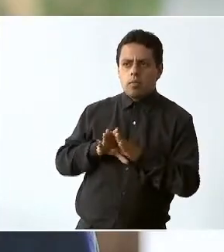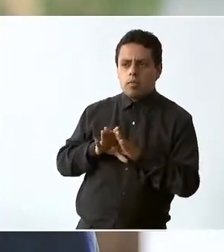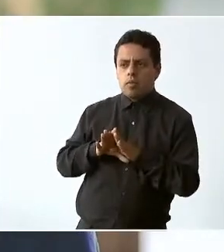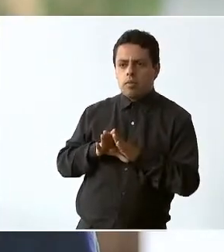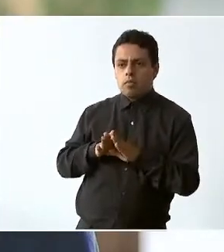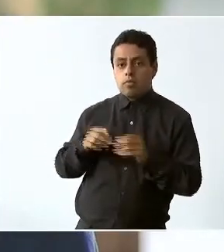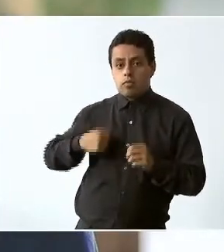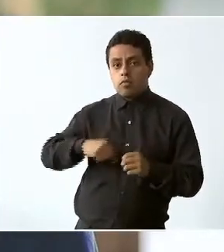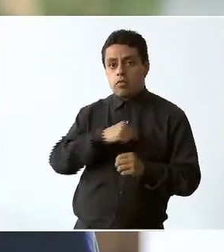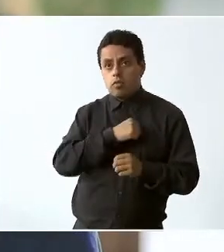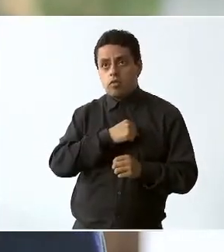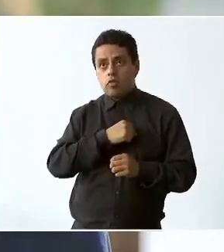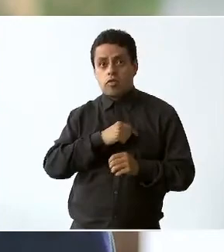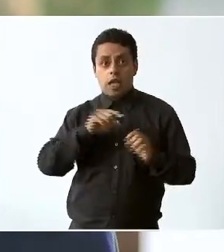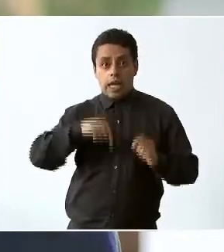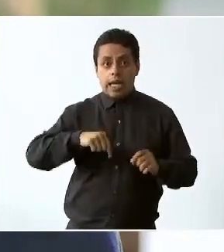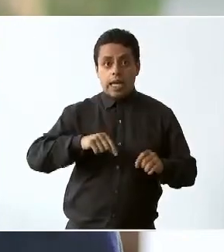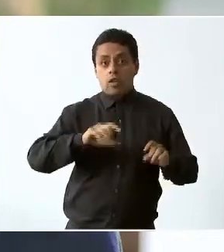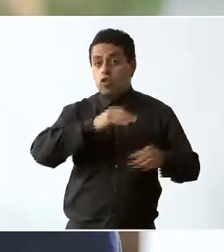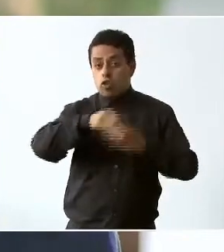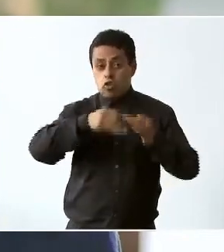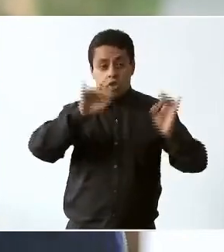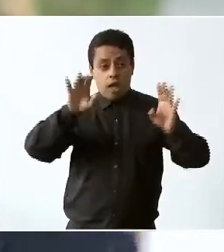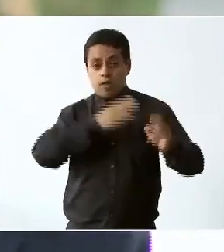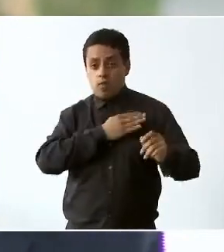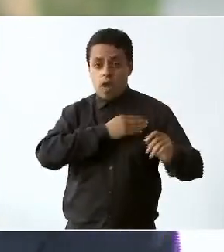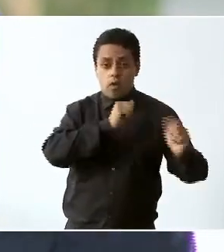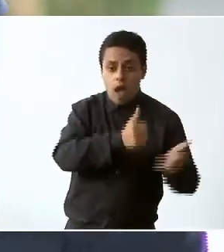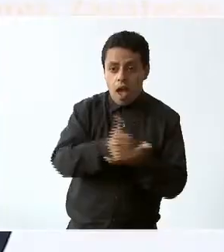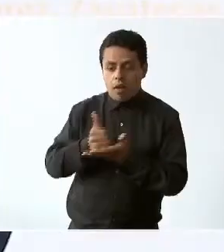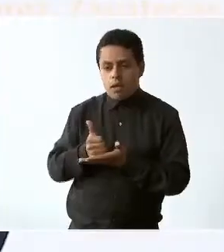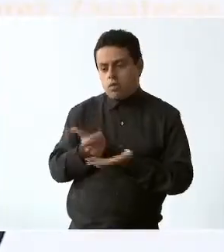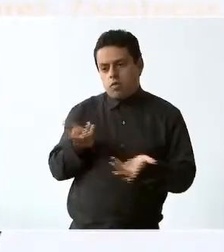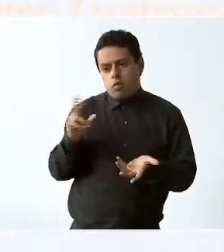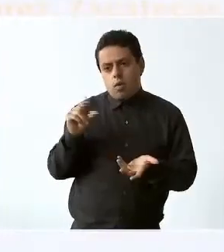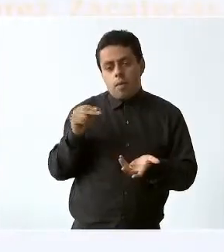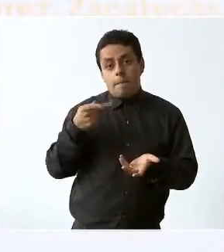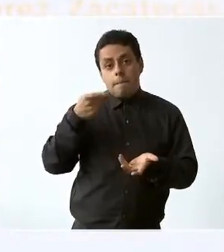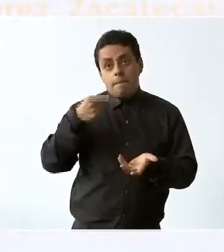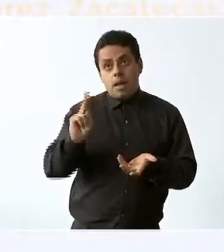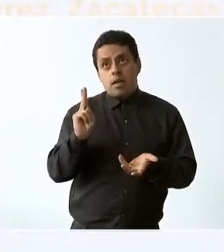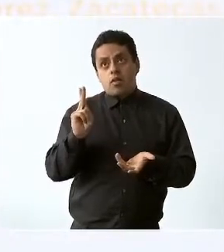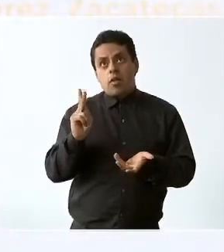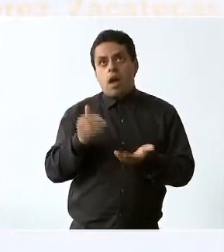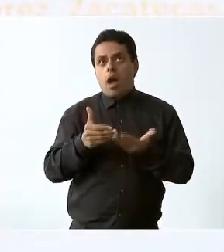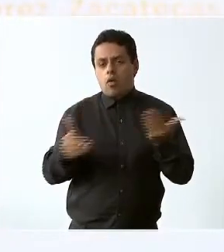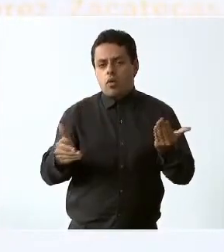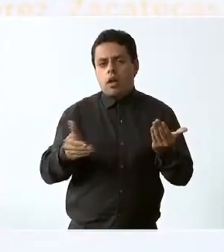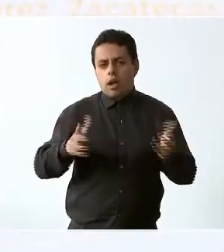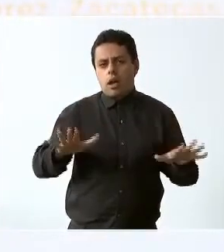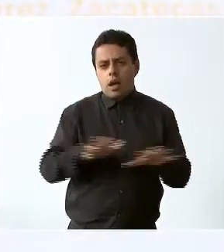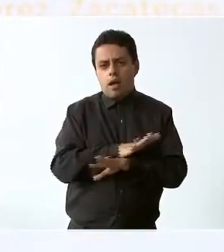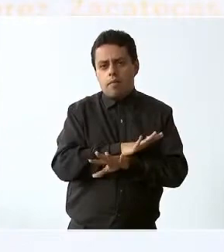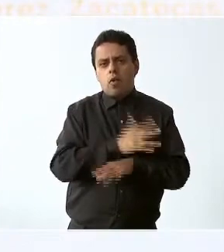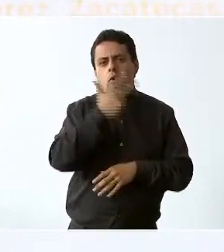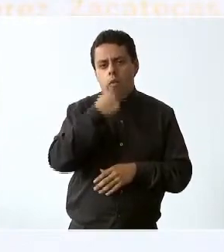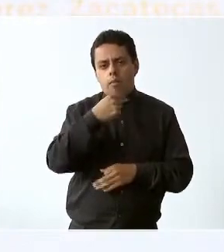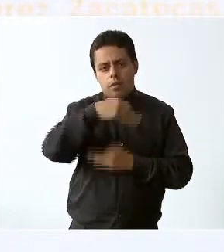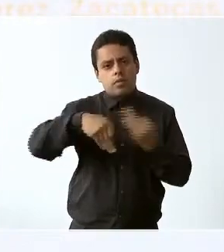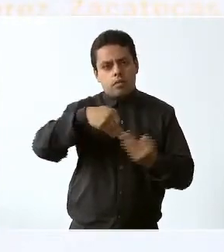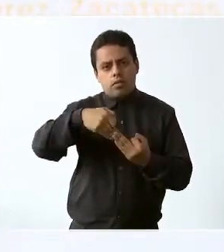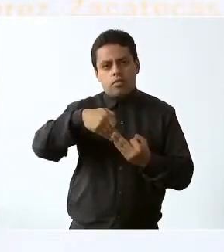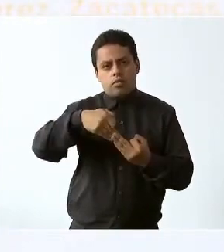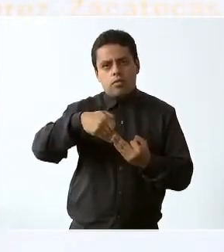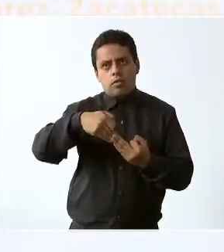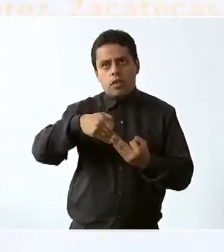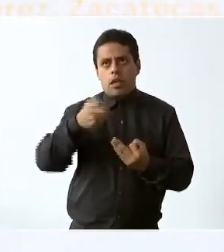en una república de ángeles, pero estamos viviendo como hombres, y esta